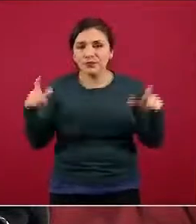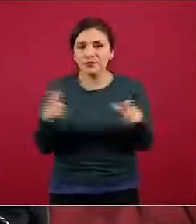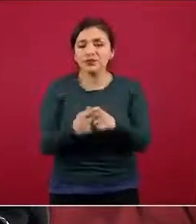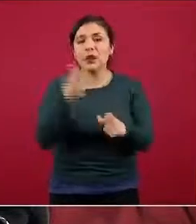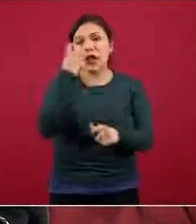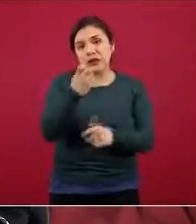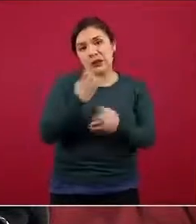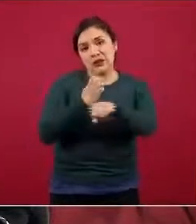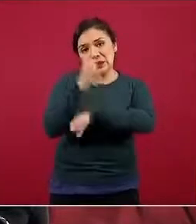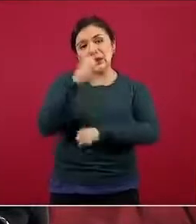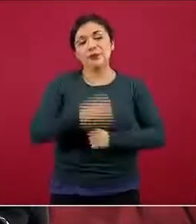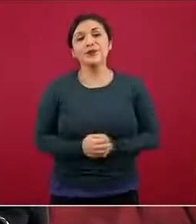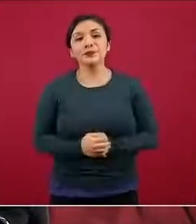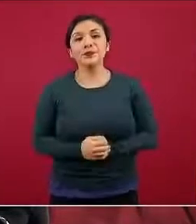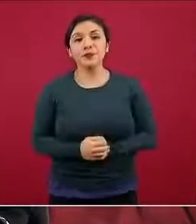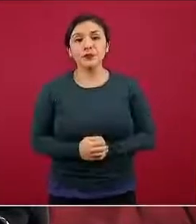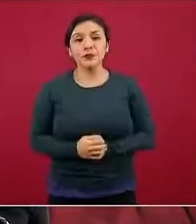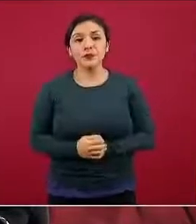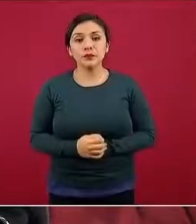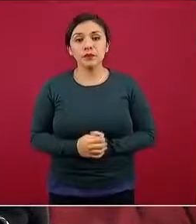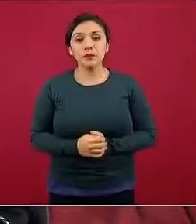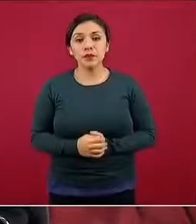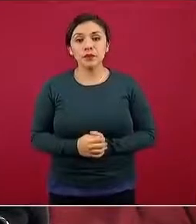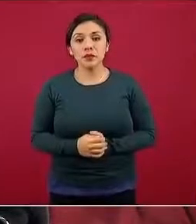la entidad. La siguiente, por favor.